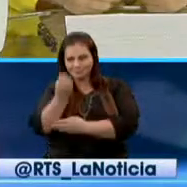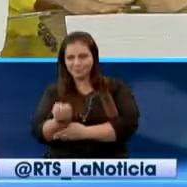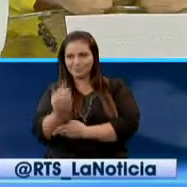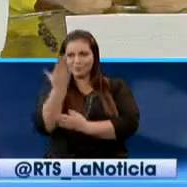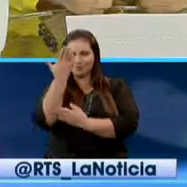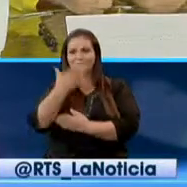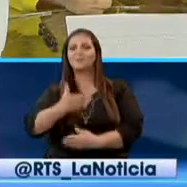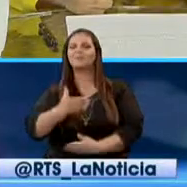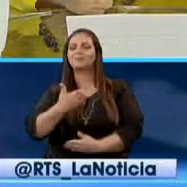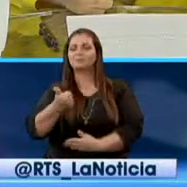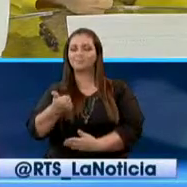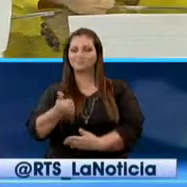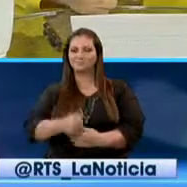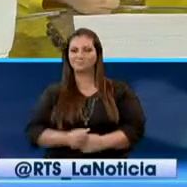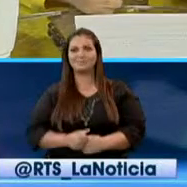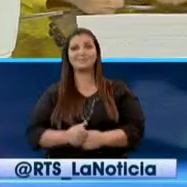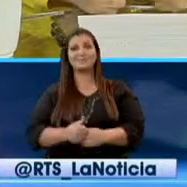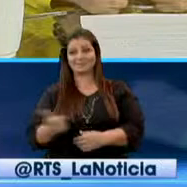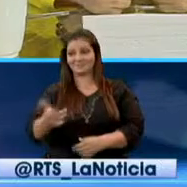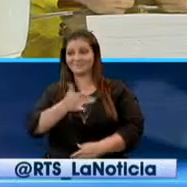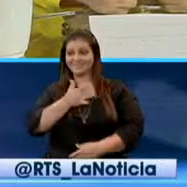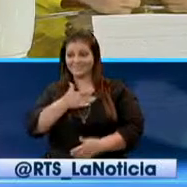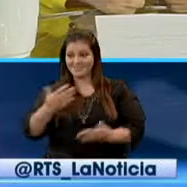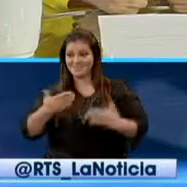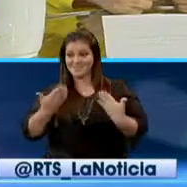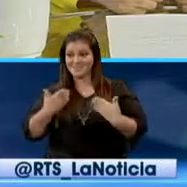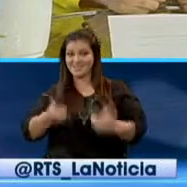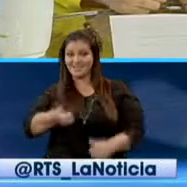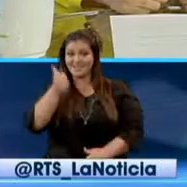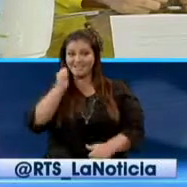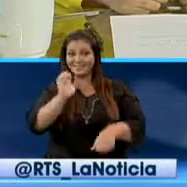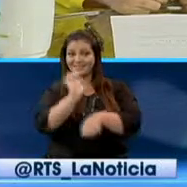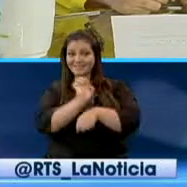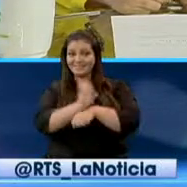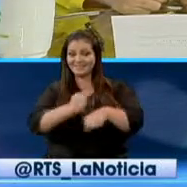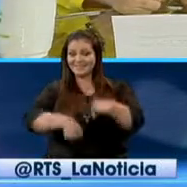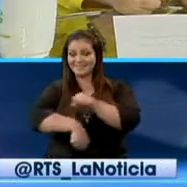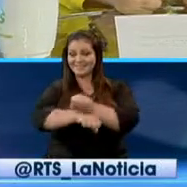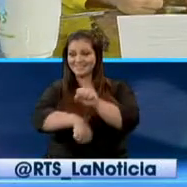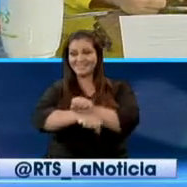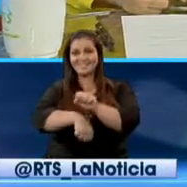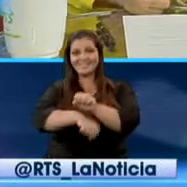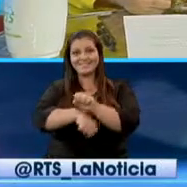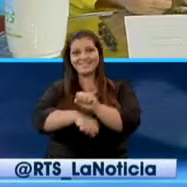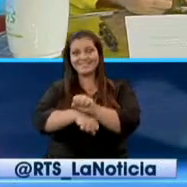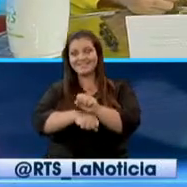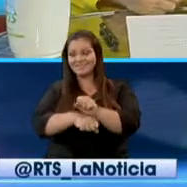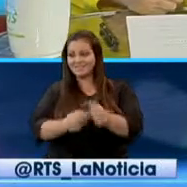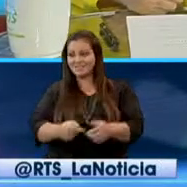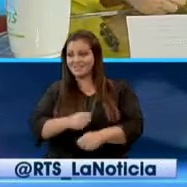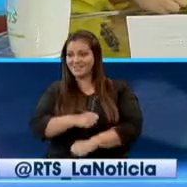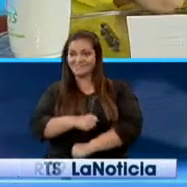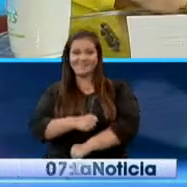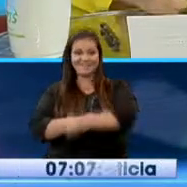gusto saludarte. Contento, me imagino, por la victoria de la Tri. ¿Dónde te encuentras y cuál es tu reporte?